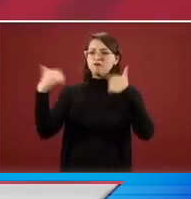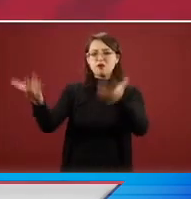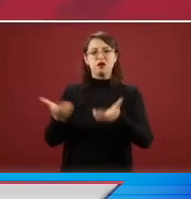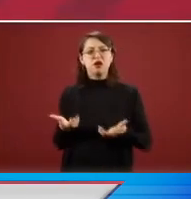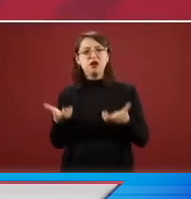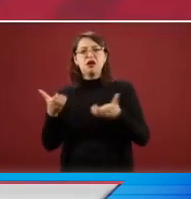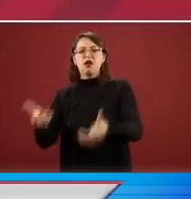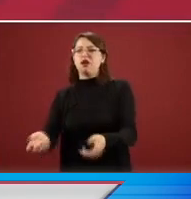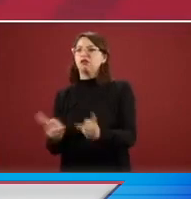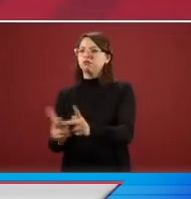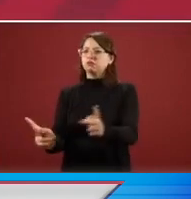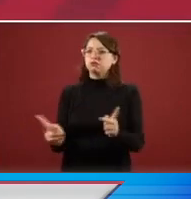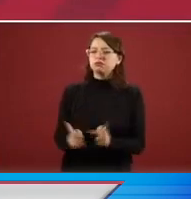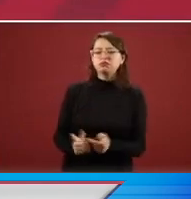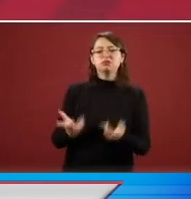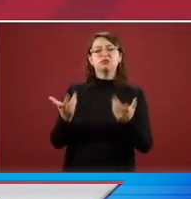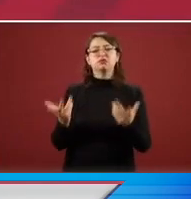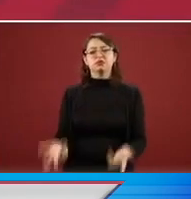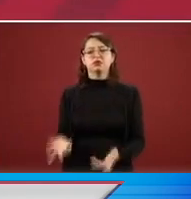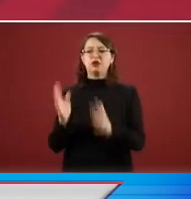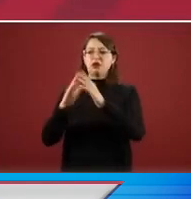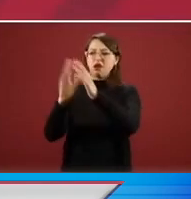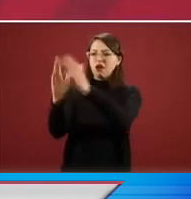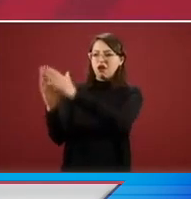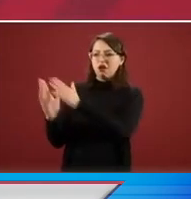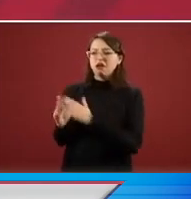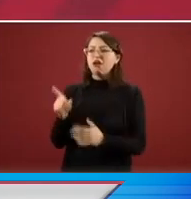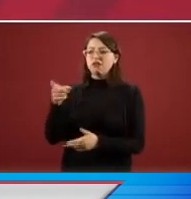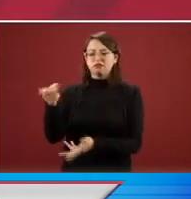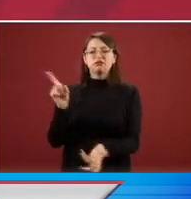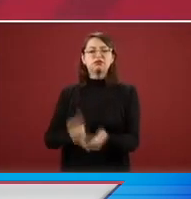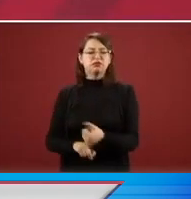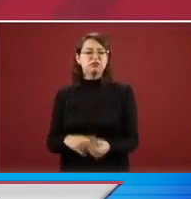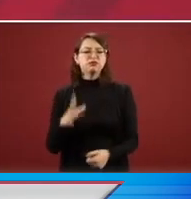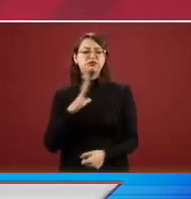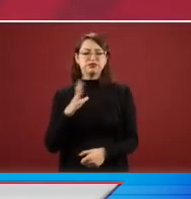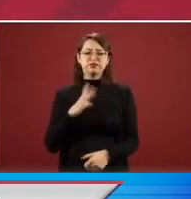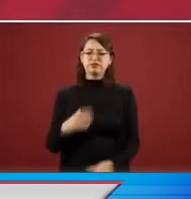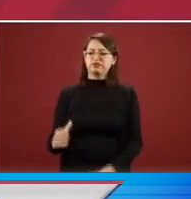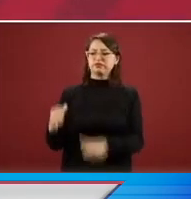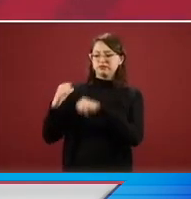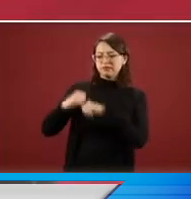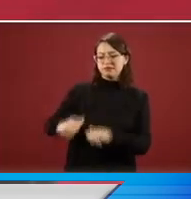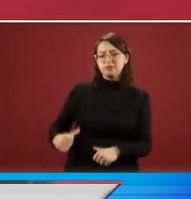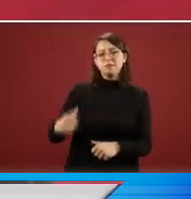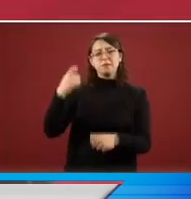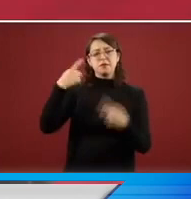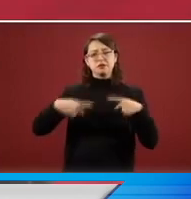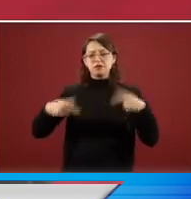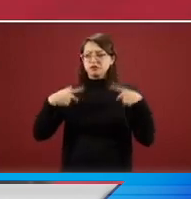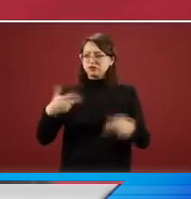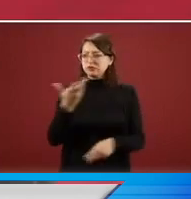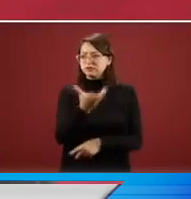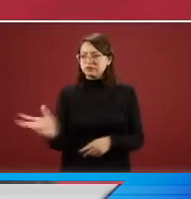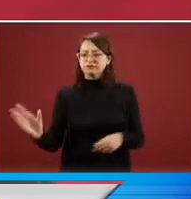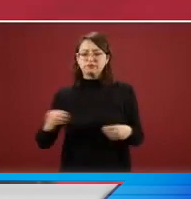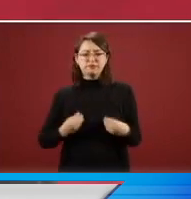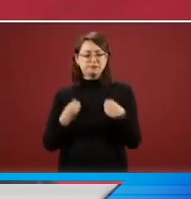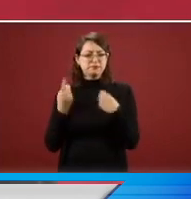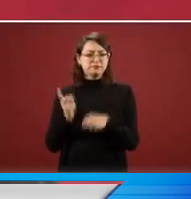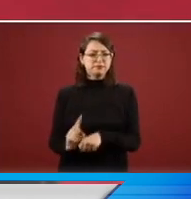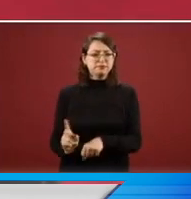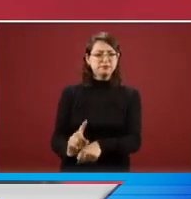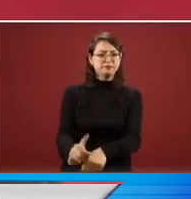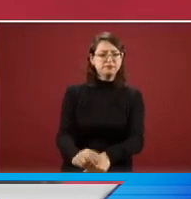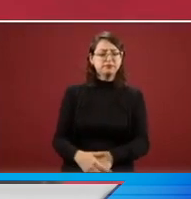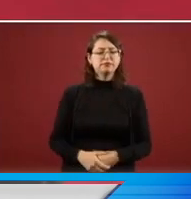calles con elementos suficientes, porque había solo 10.000 elementos de la extinta Policía Federal, que desafortunadamente existe la sombra de la duda sobre